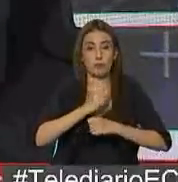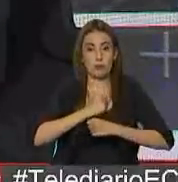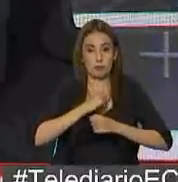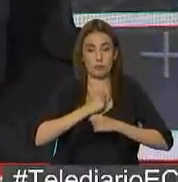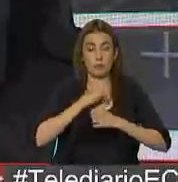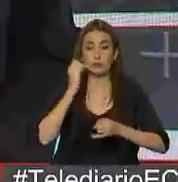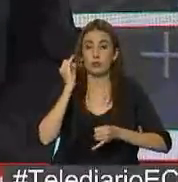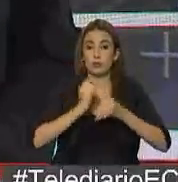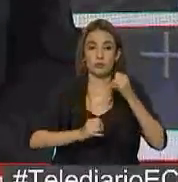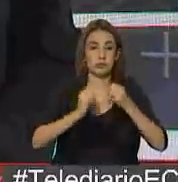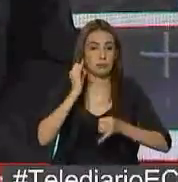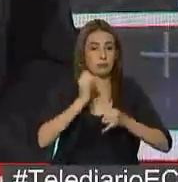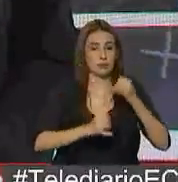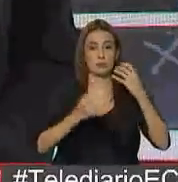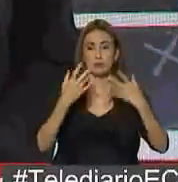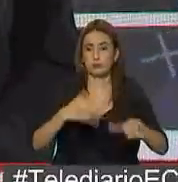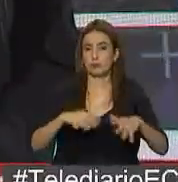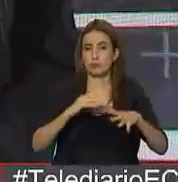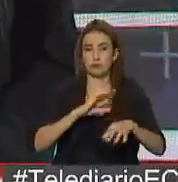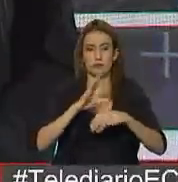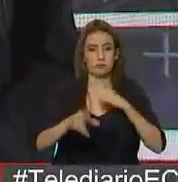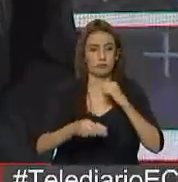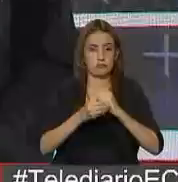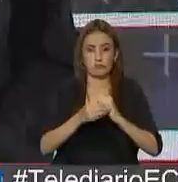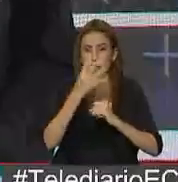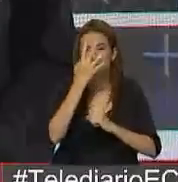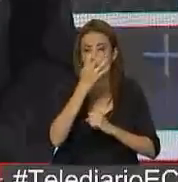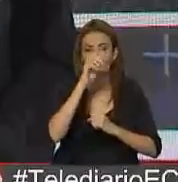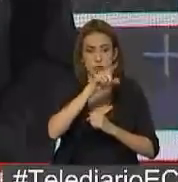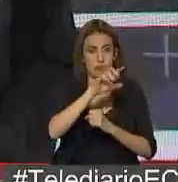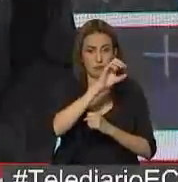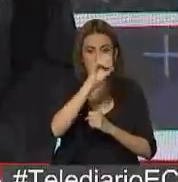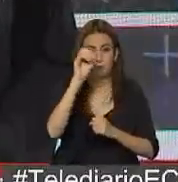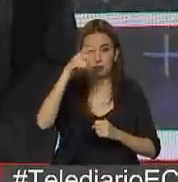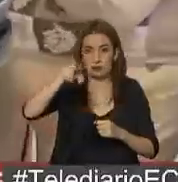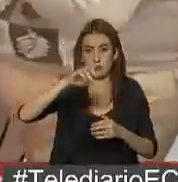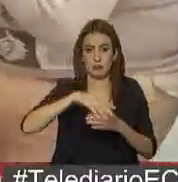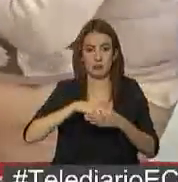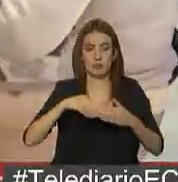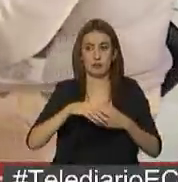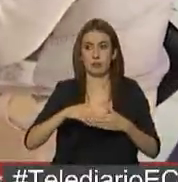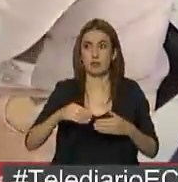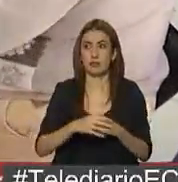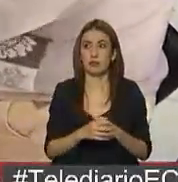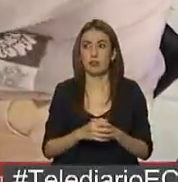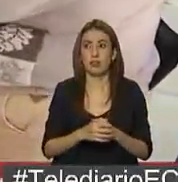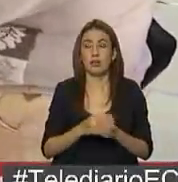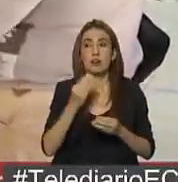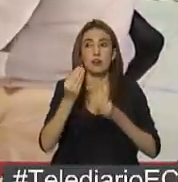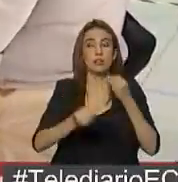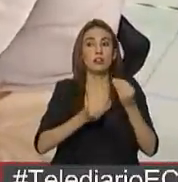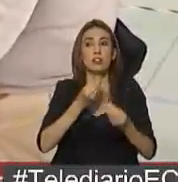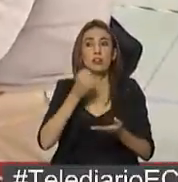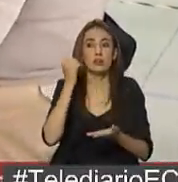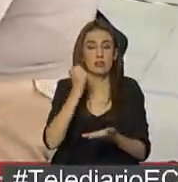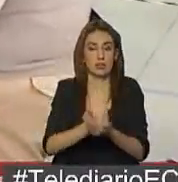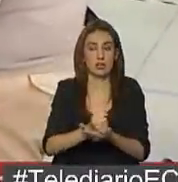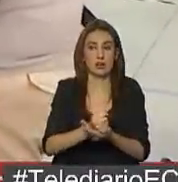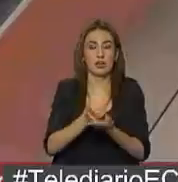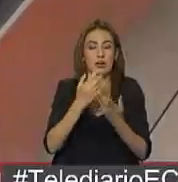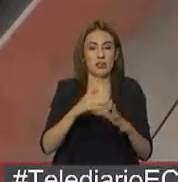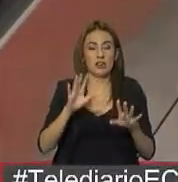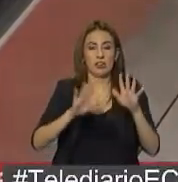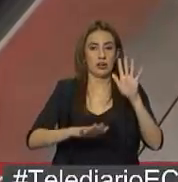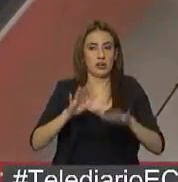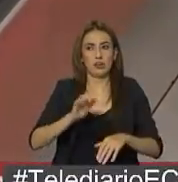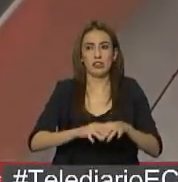de los últimos 3 meses suman más de 14 mil millones de dólares. El decrecimiento económico por la pandemia en Ecuador se estima